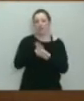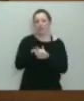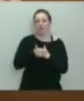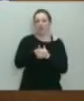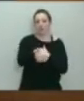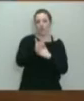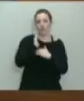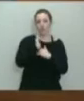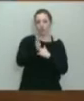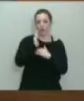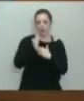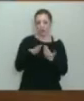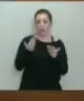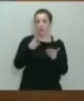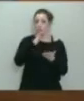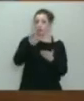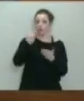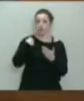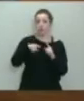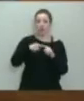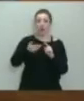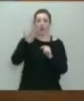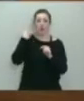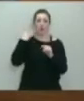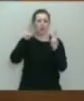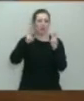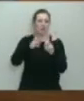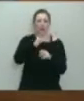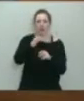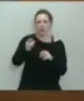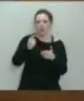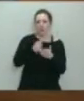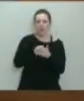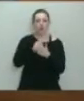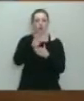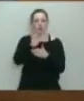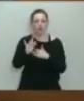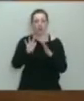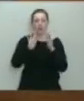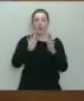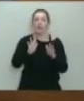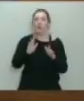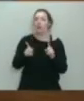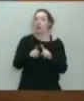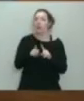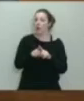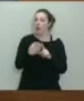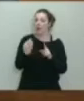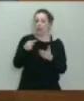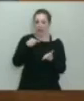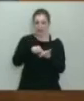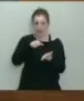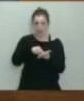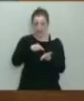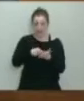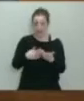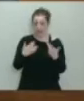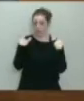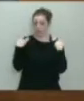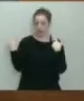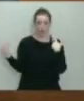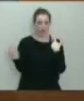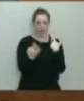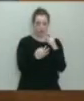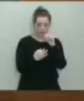las responsabilidades del pasado en términos de pagos de deuda y de intereses? Sí, pero con absoluta exigencia de